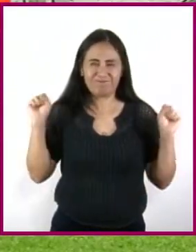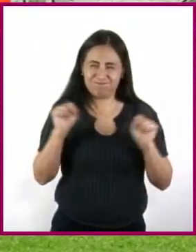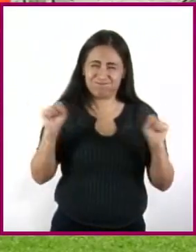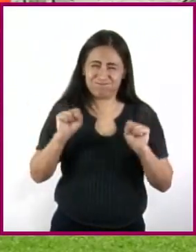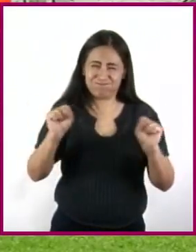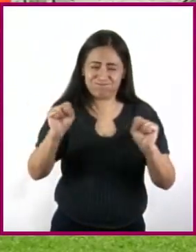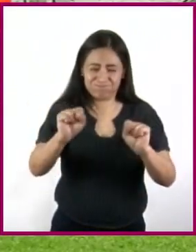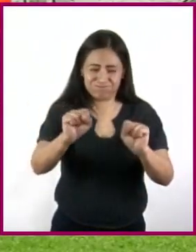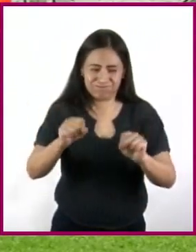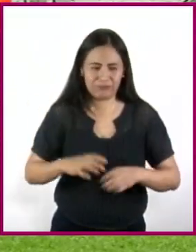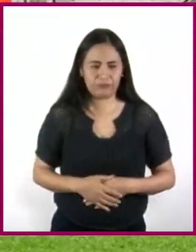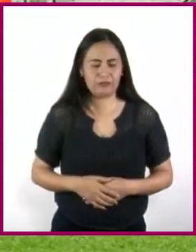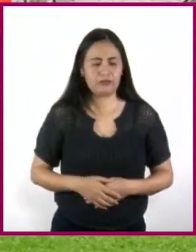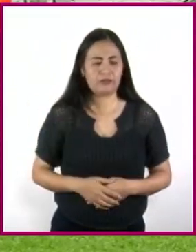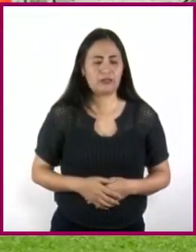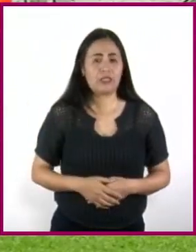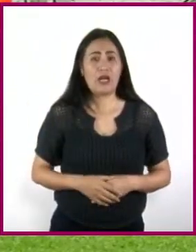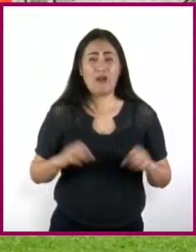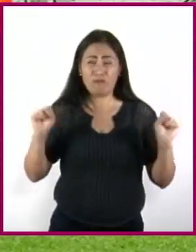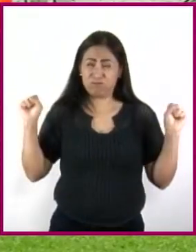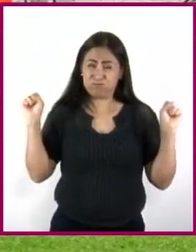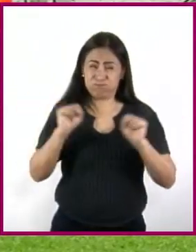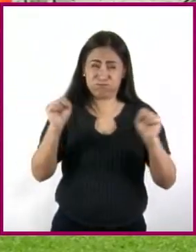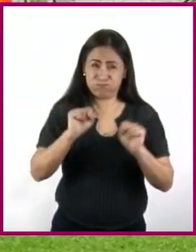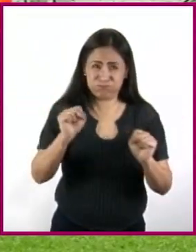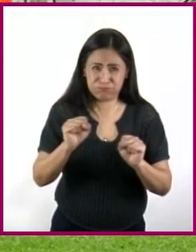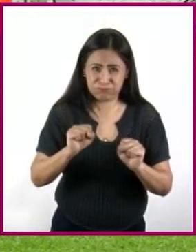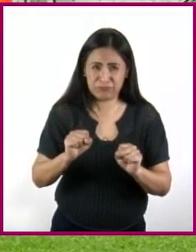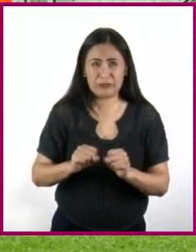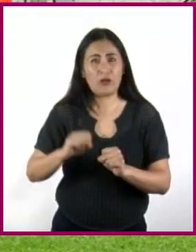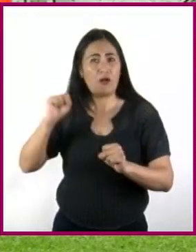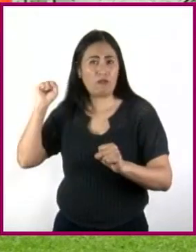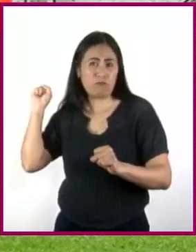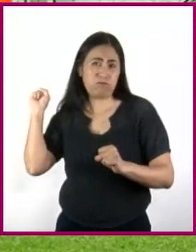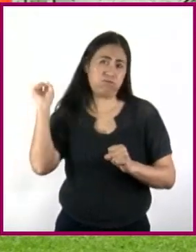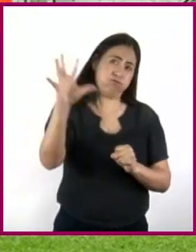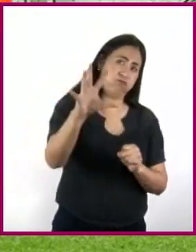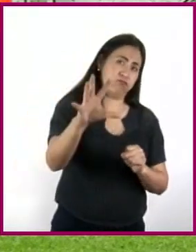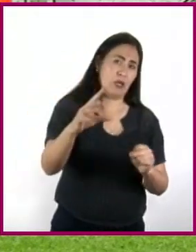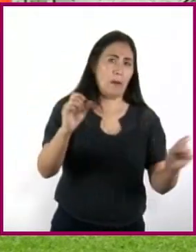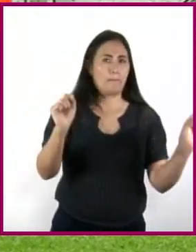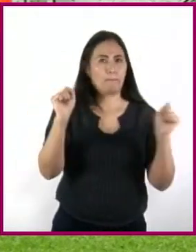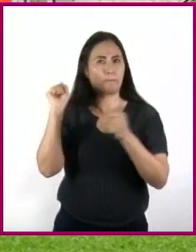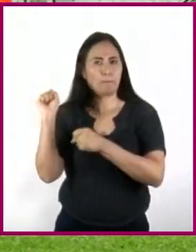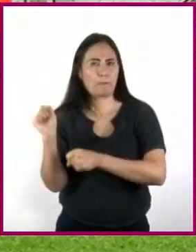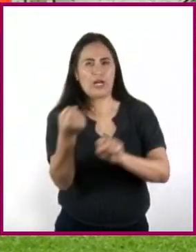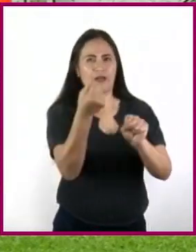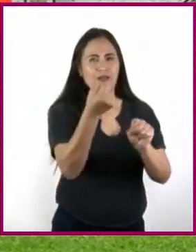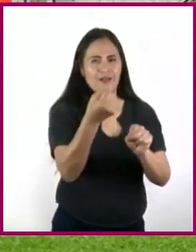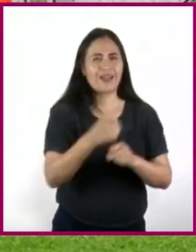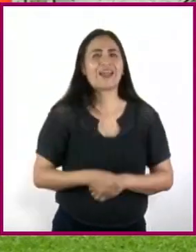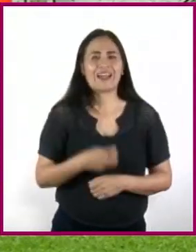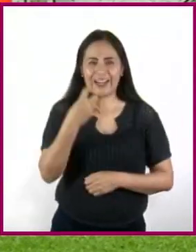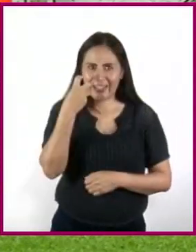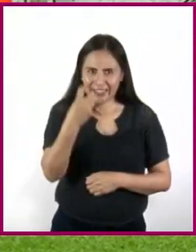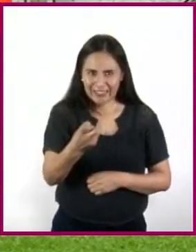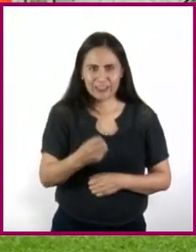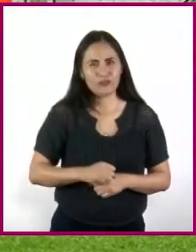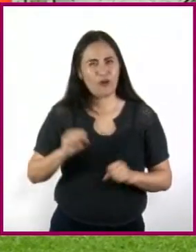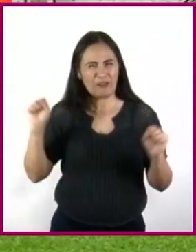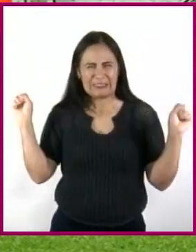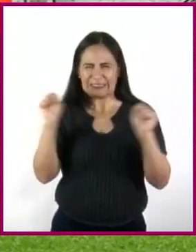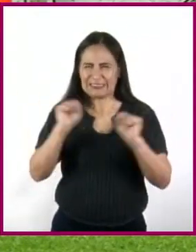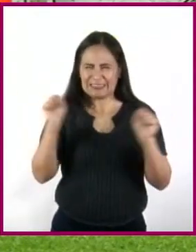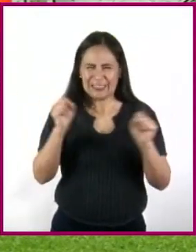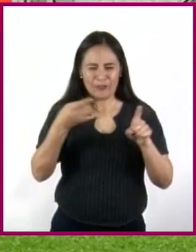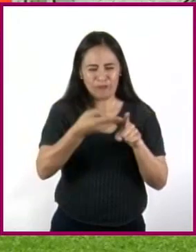base. Recuerden, no podemos arrancar hasta que el pitcher suelte la pelota al bateador. Esa sería la manera adecuada de robar la base.